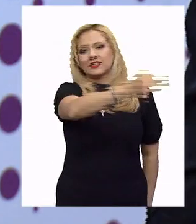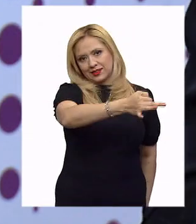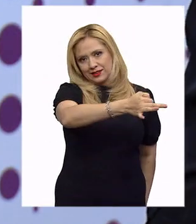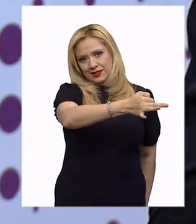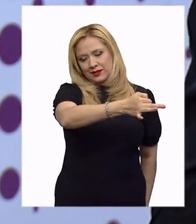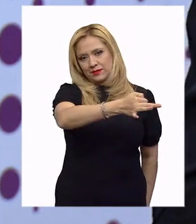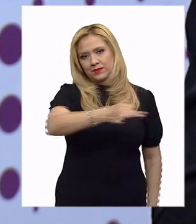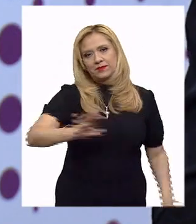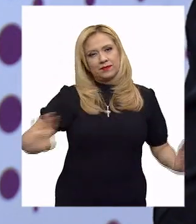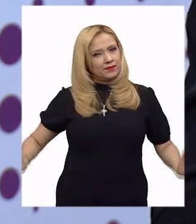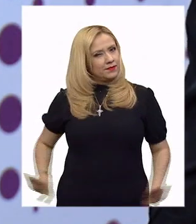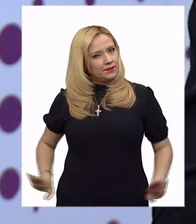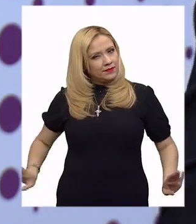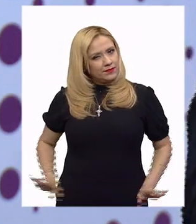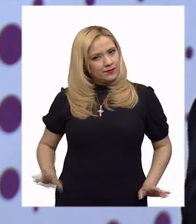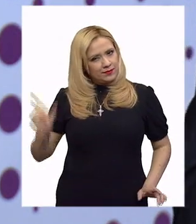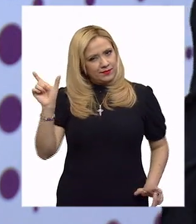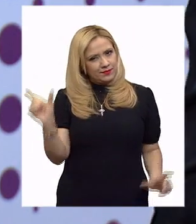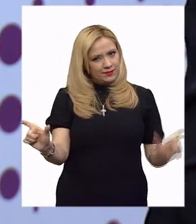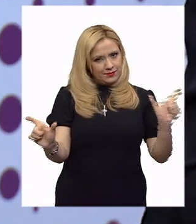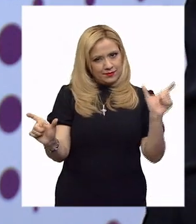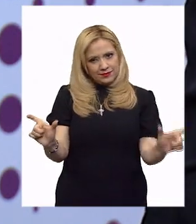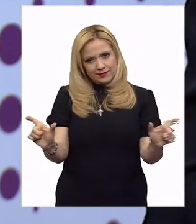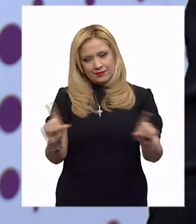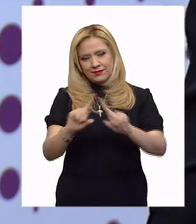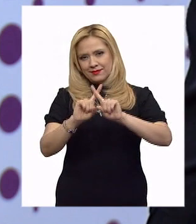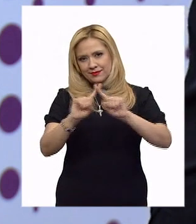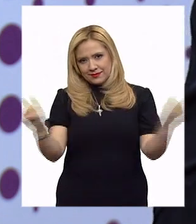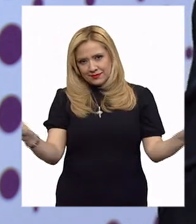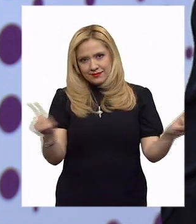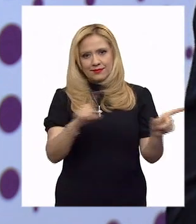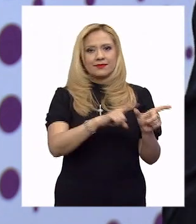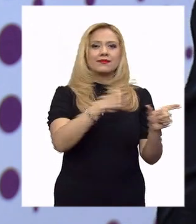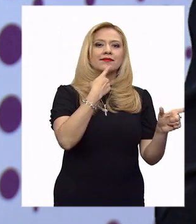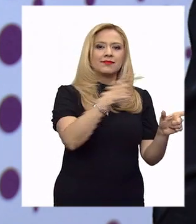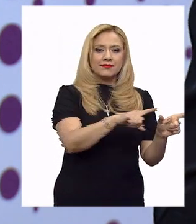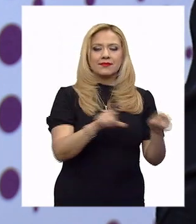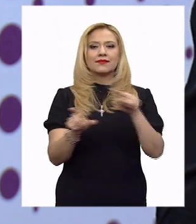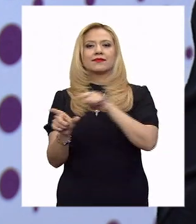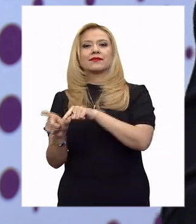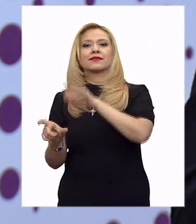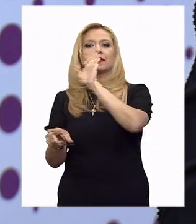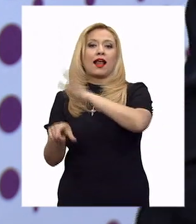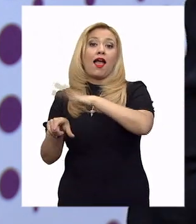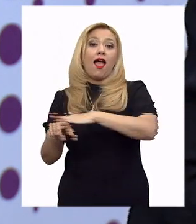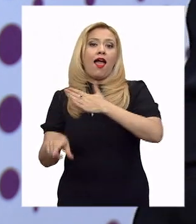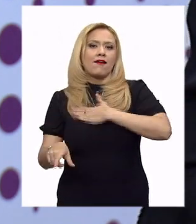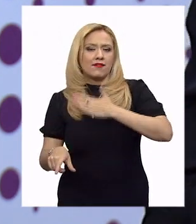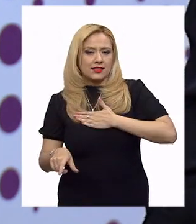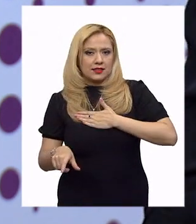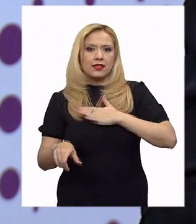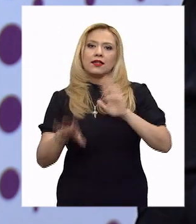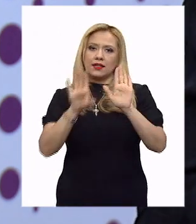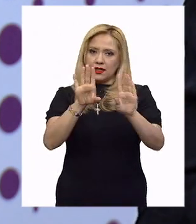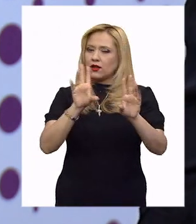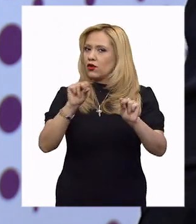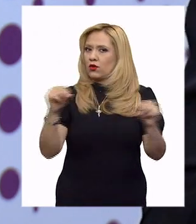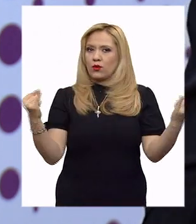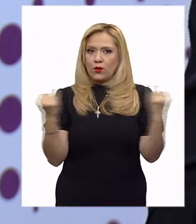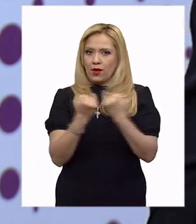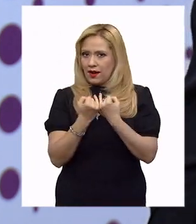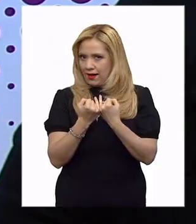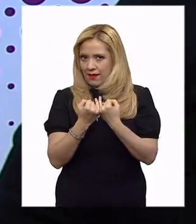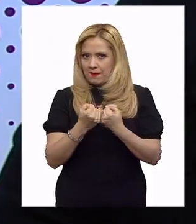ciertas características, ciertos elementos a diferente de los denunciantes y sí es importante distinguirlos porque no son iguales,